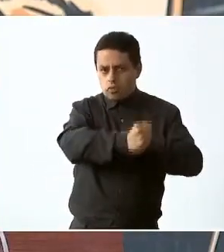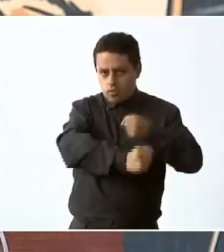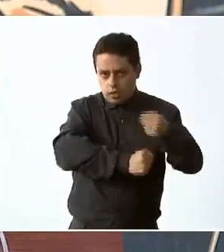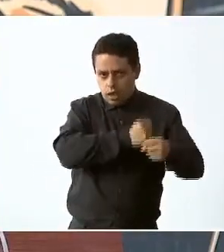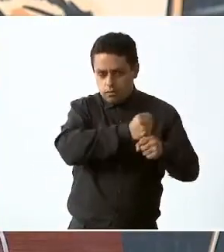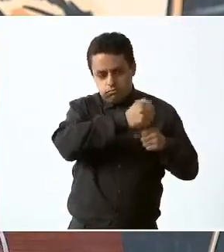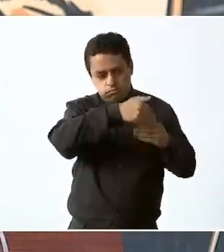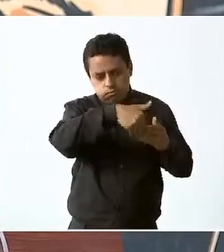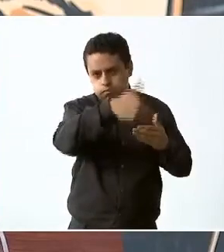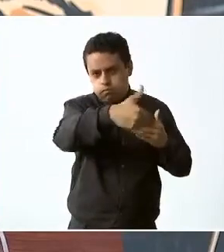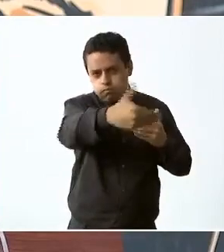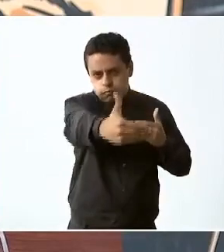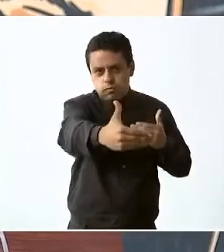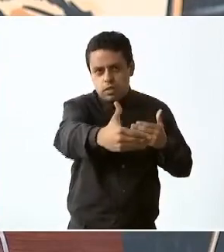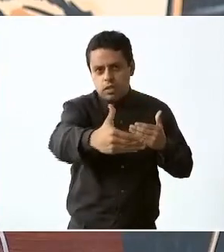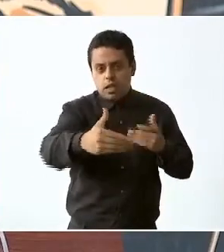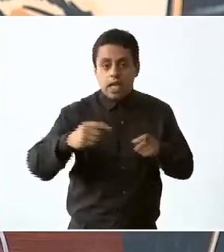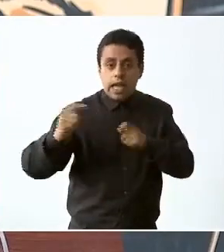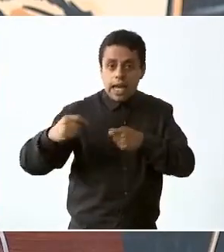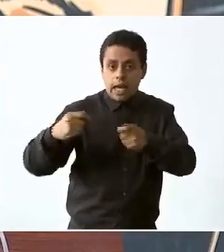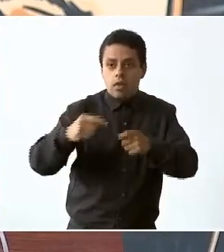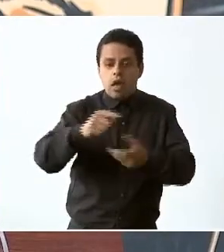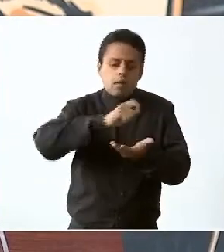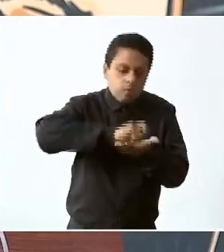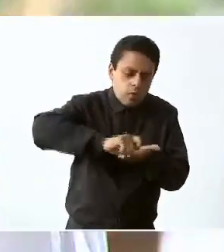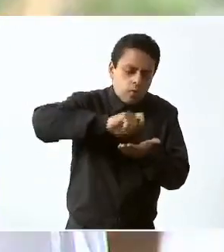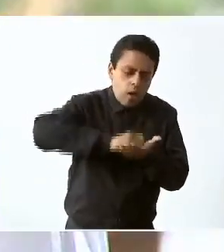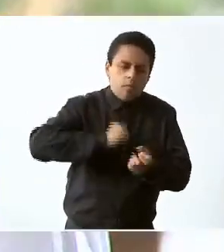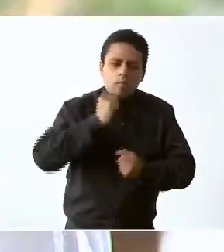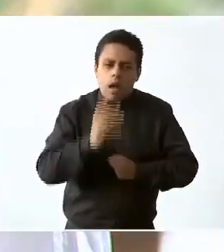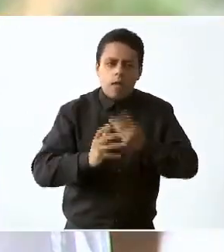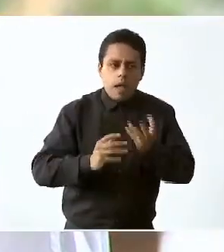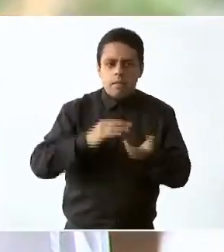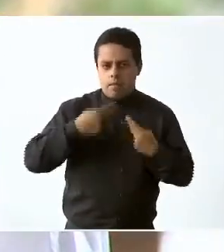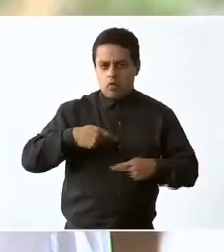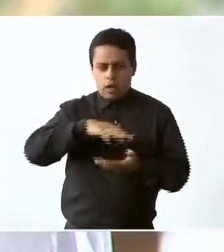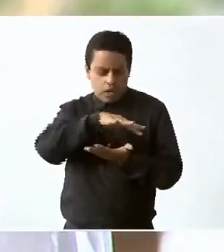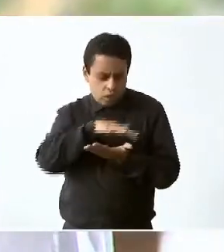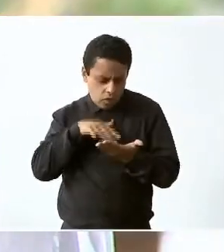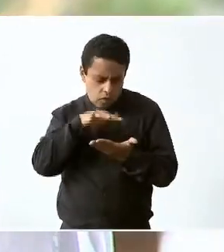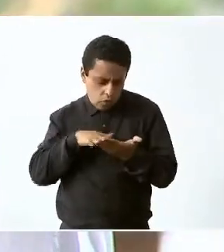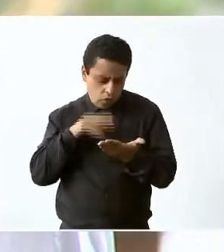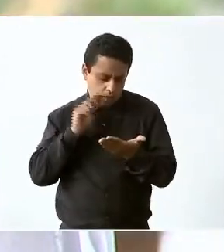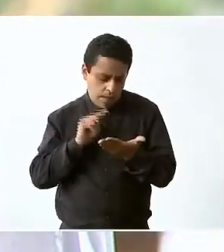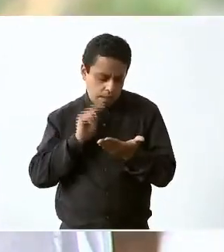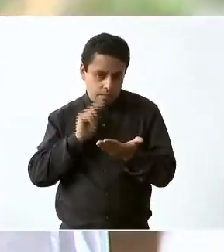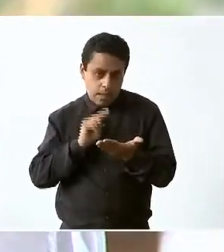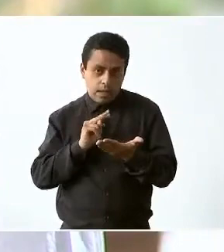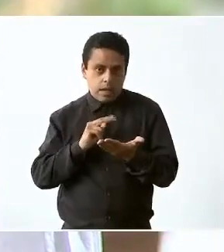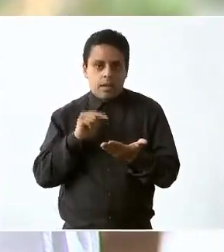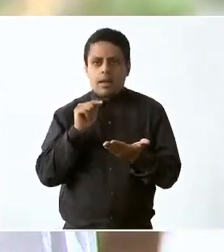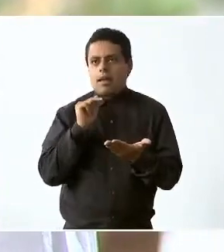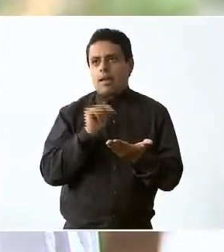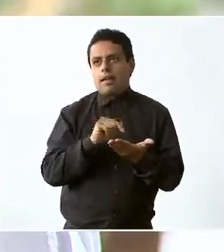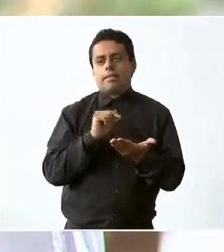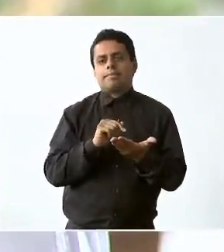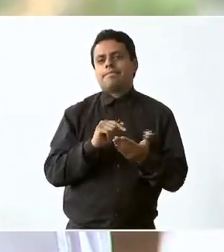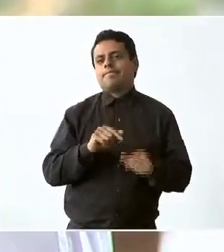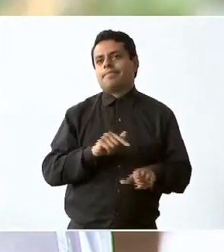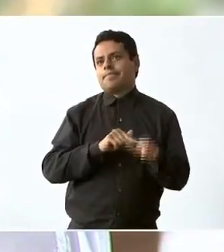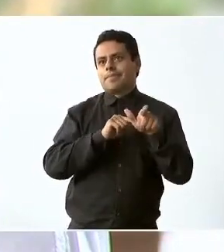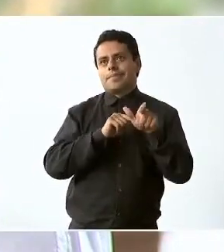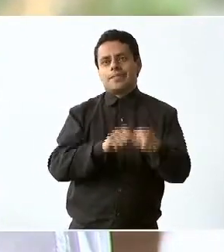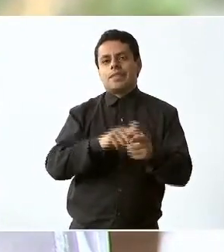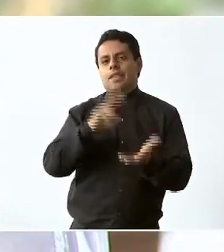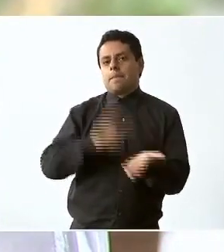las sucesivas generaciones de poetas y lectores mexicanos han mantenido vivas sus palabras